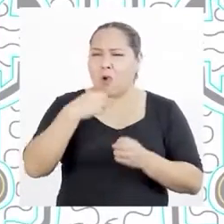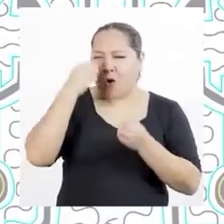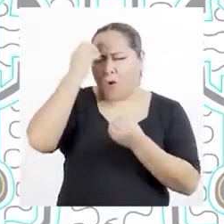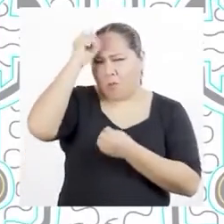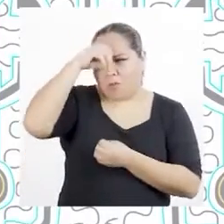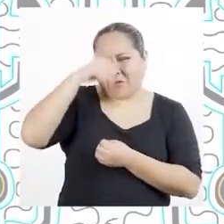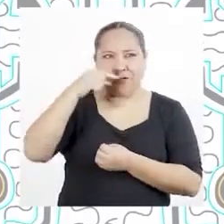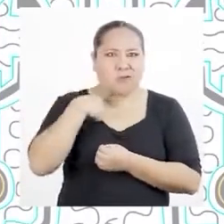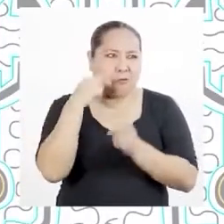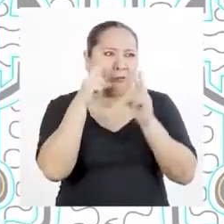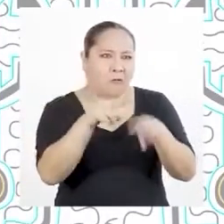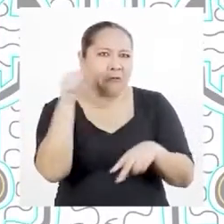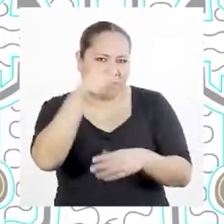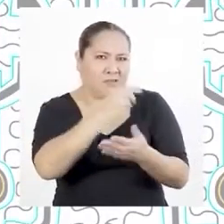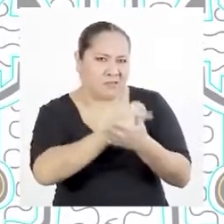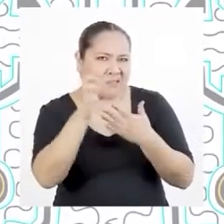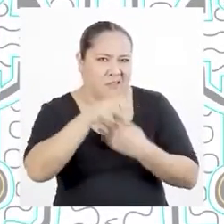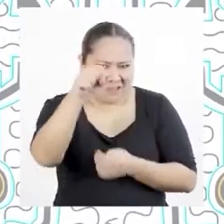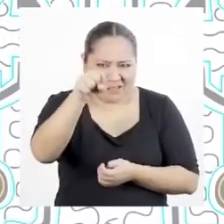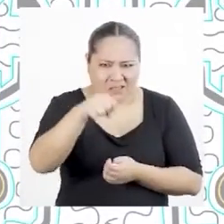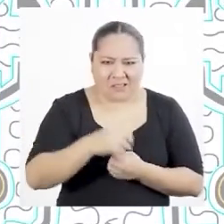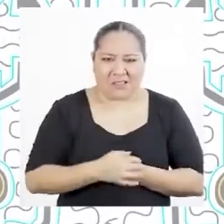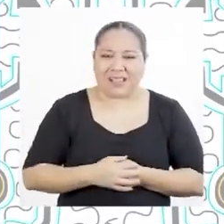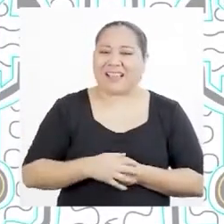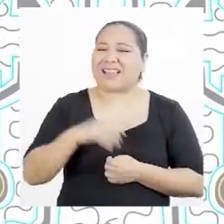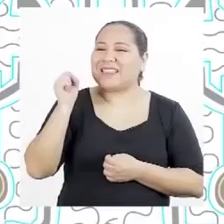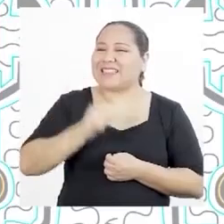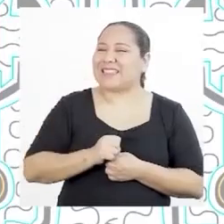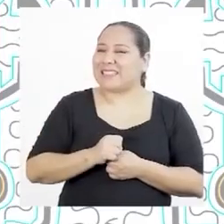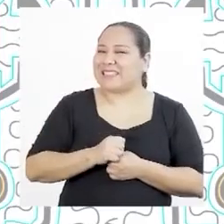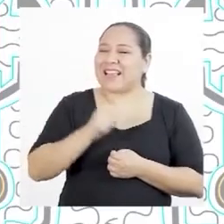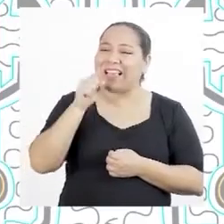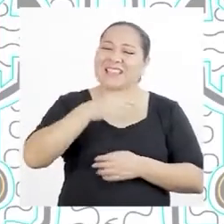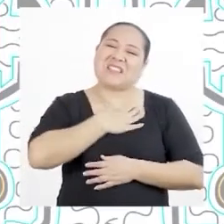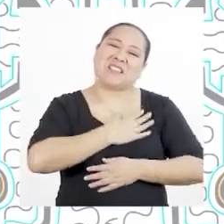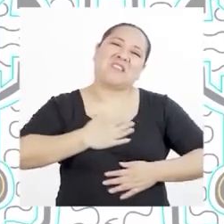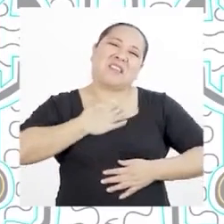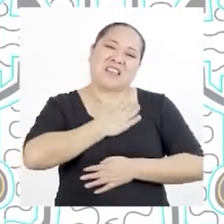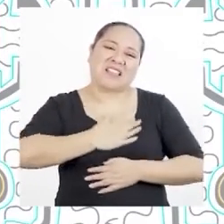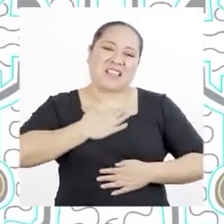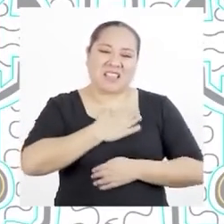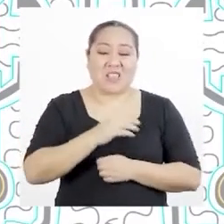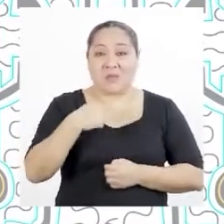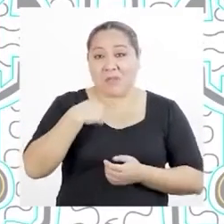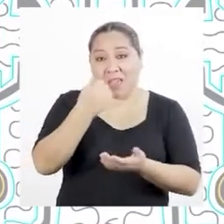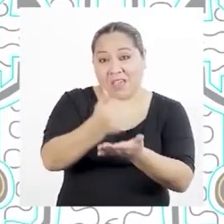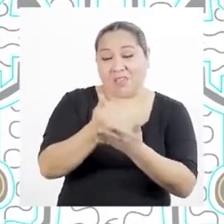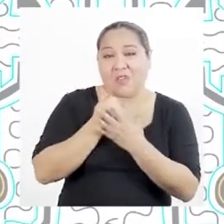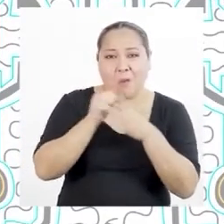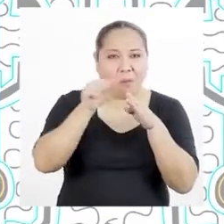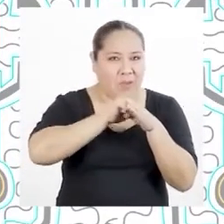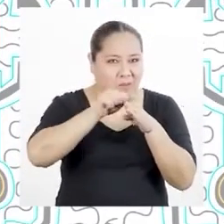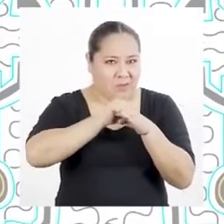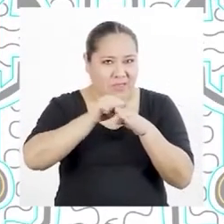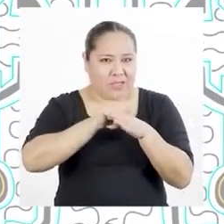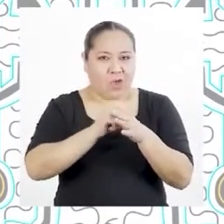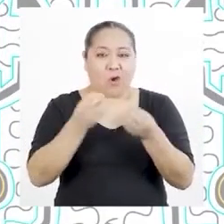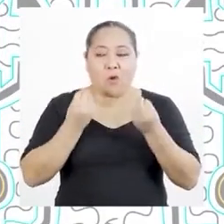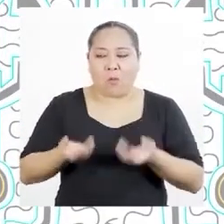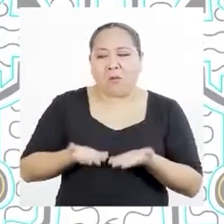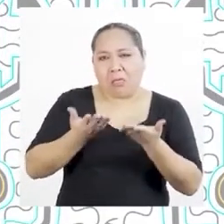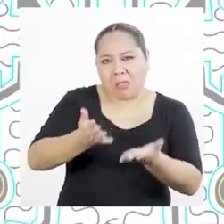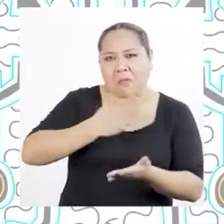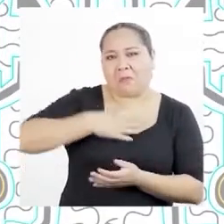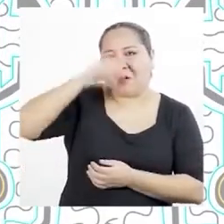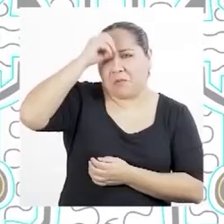este programa de todas maneras. Sí, eso estuvo divertido y me sirvió para practicar cómo dar